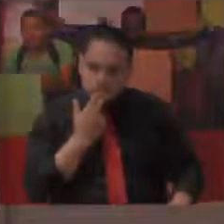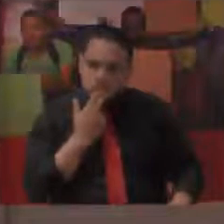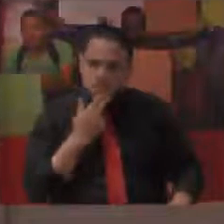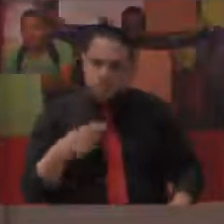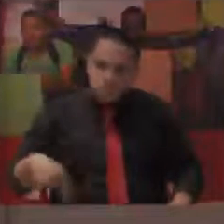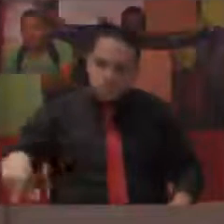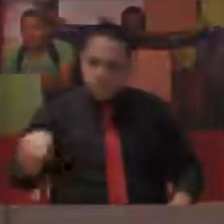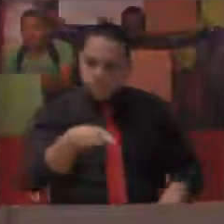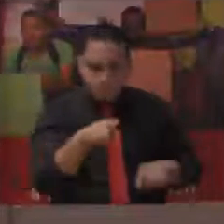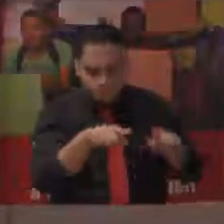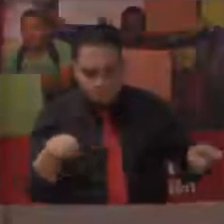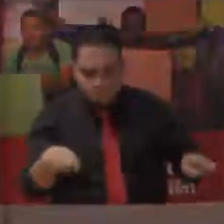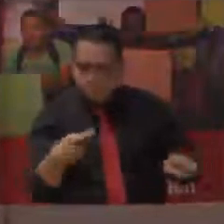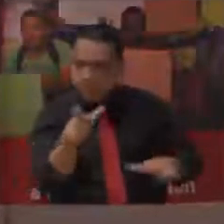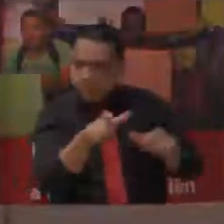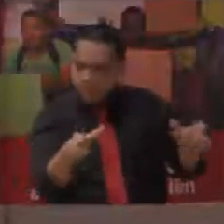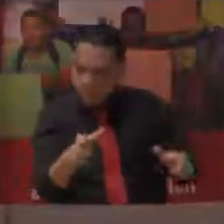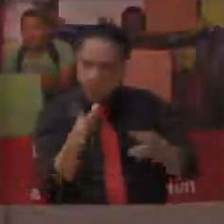vulnerabilidad?